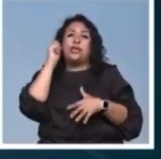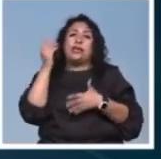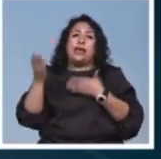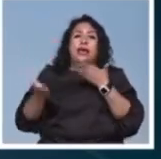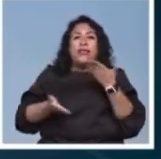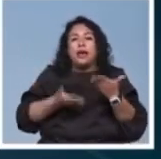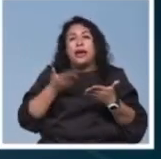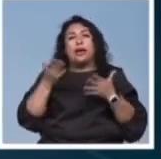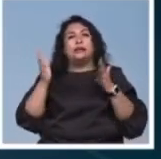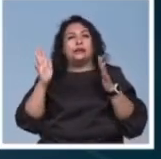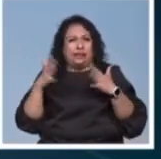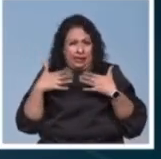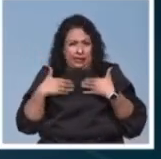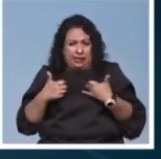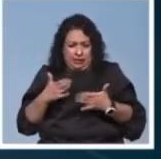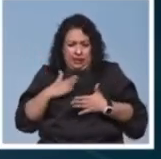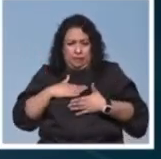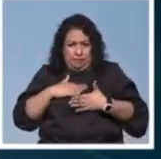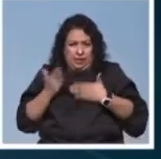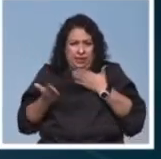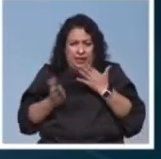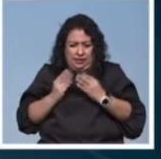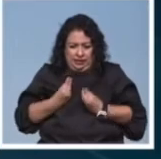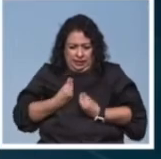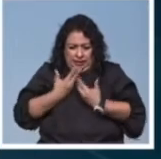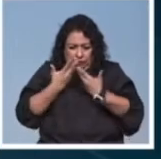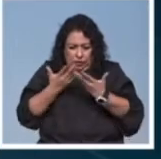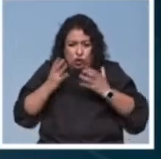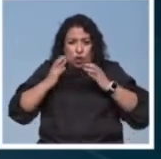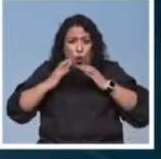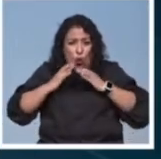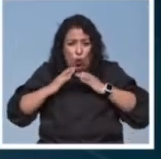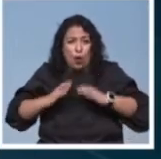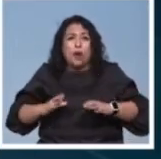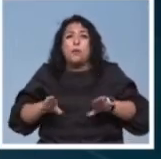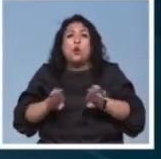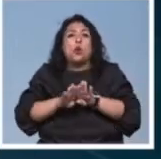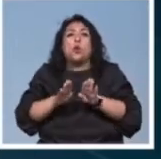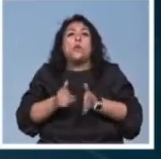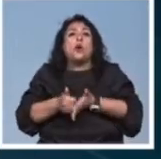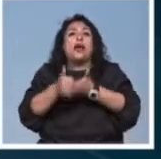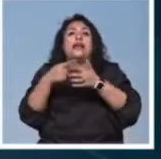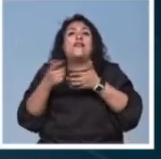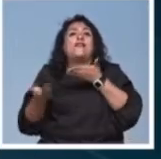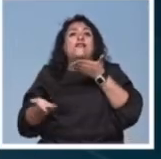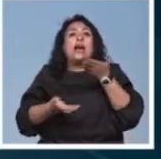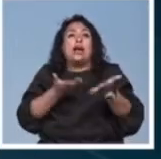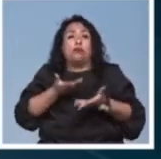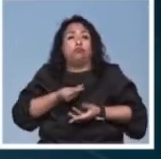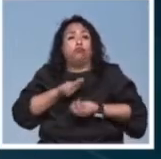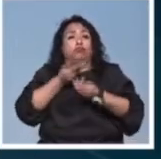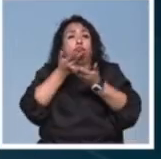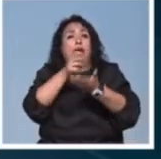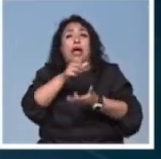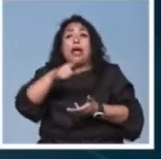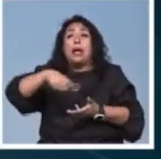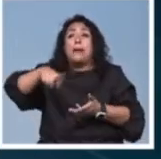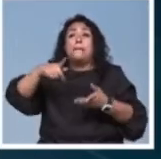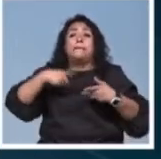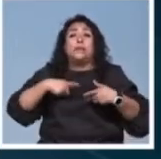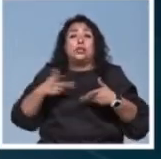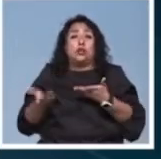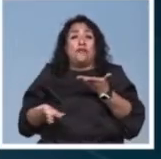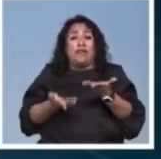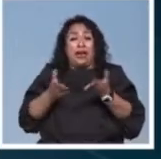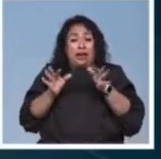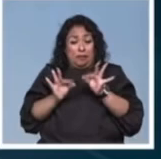danza, entendiendo nuestra danza, el lenguaje de nuestro cuerpo a través de la danza. Estamos transmitiéndole a esos bailarines la importancia